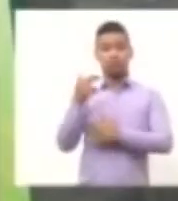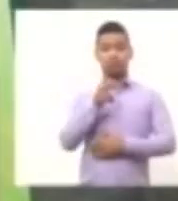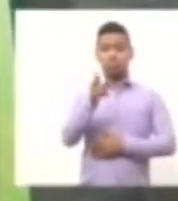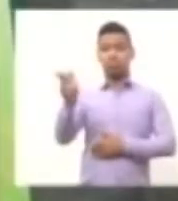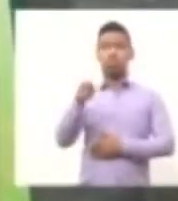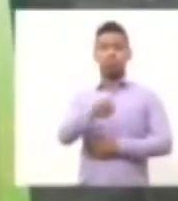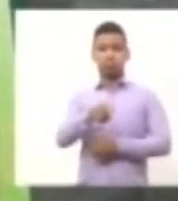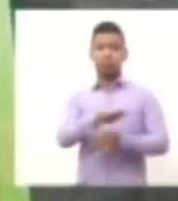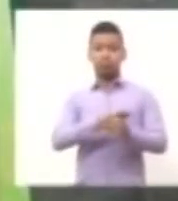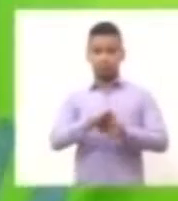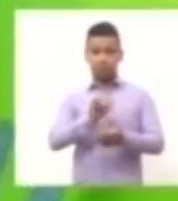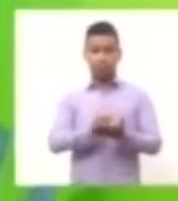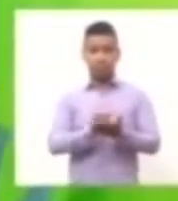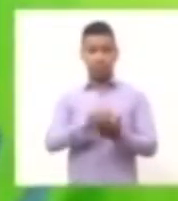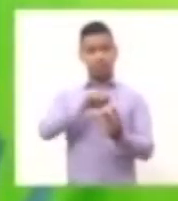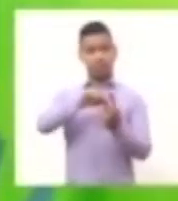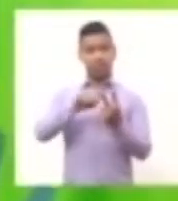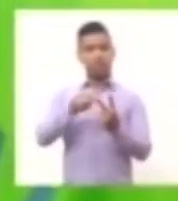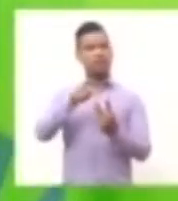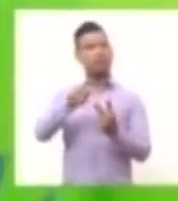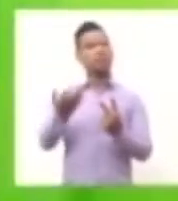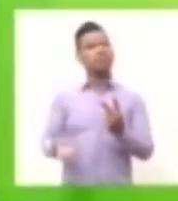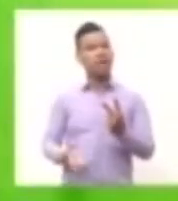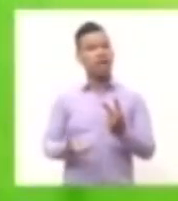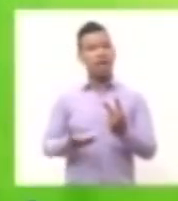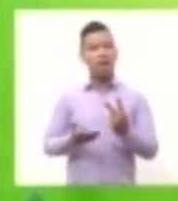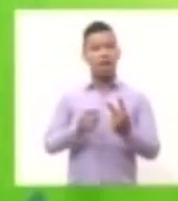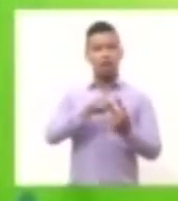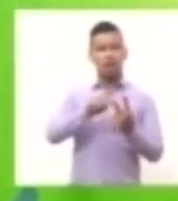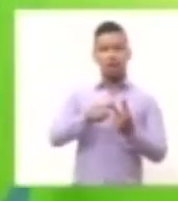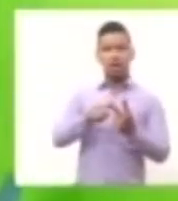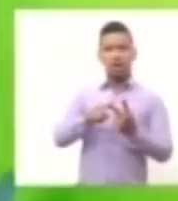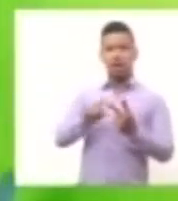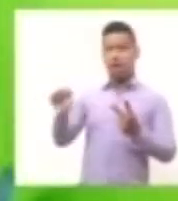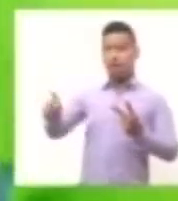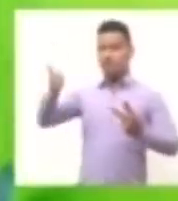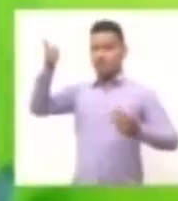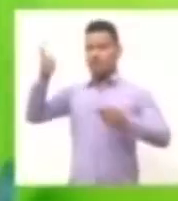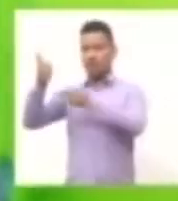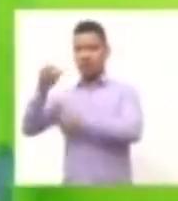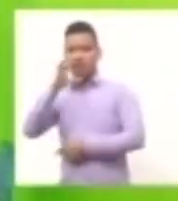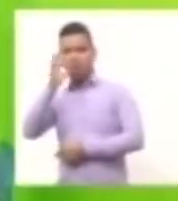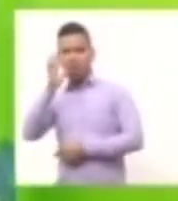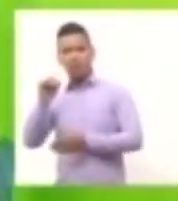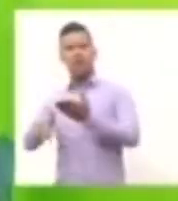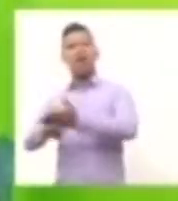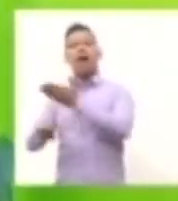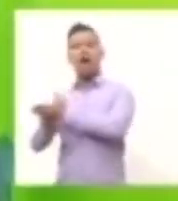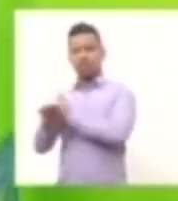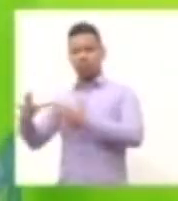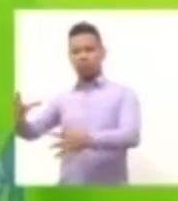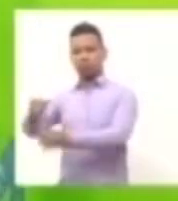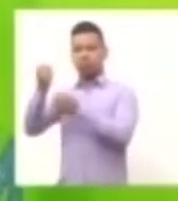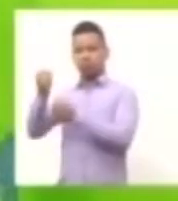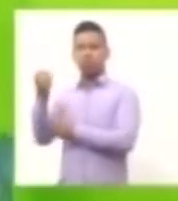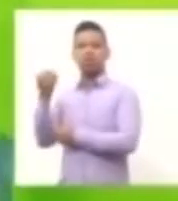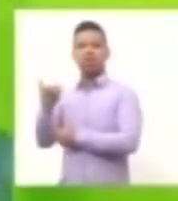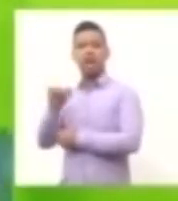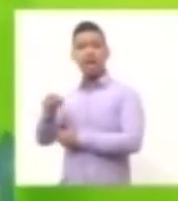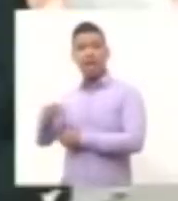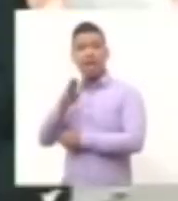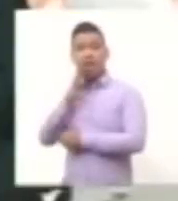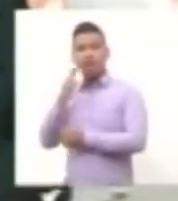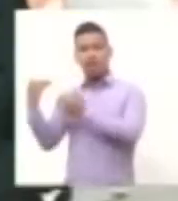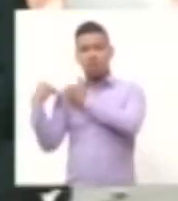cuenta que estas dos personas le rendían cuentas a alias El Mono, capturado recientemente en Sincelejo, señalado de ser el autor material e intelectual